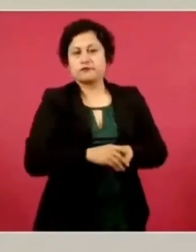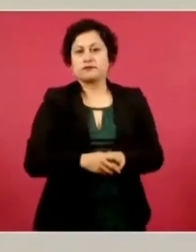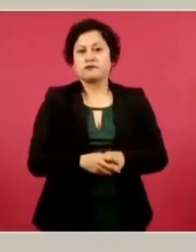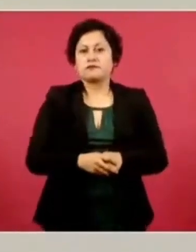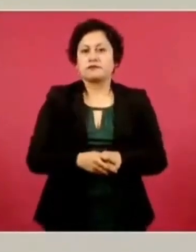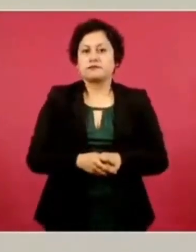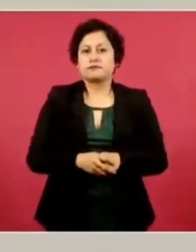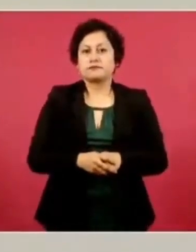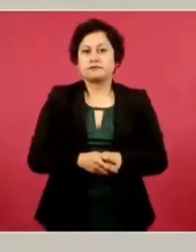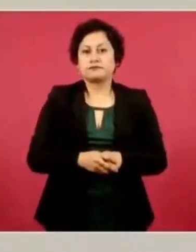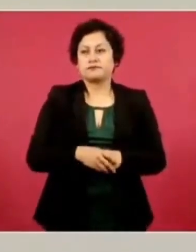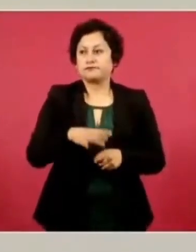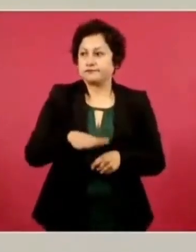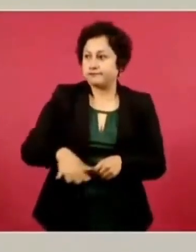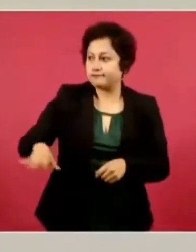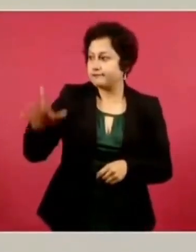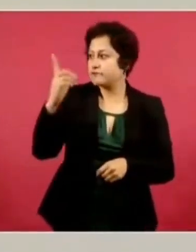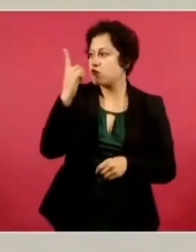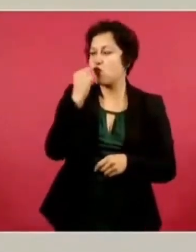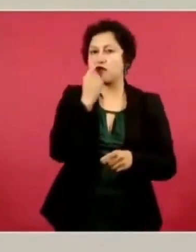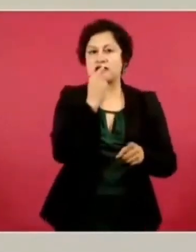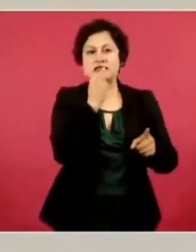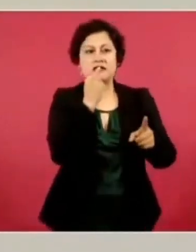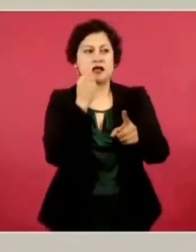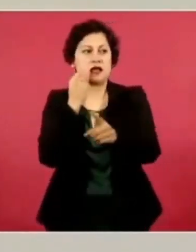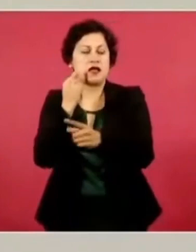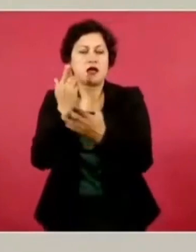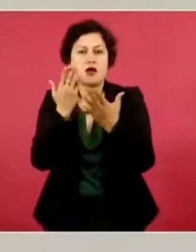No había policías en la parte